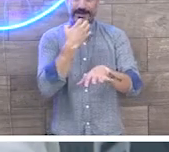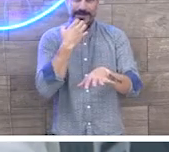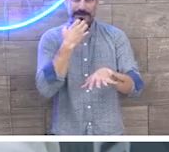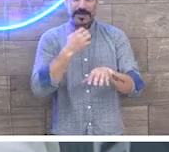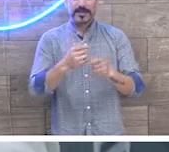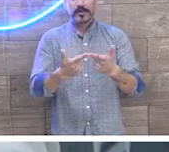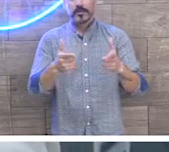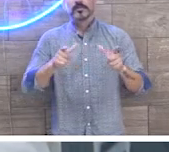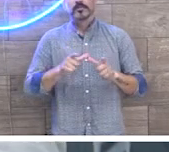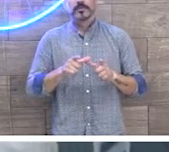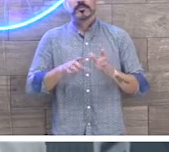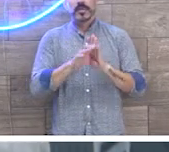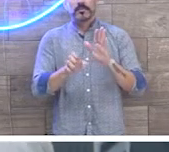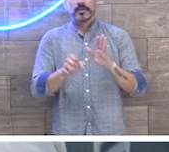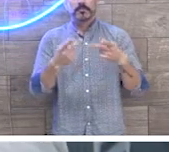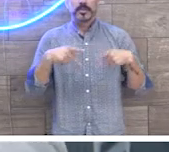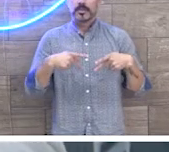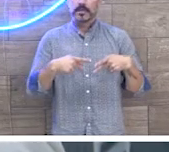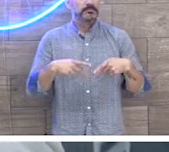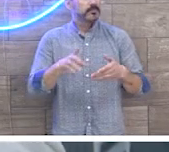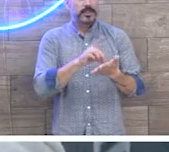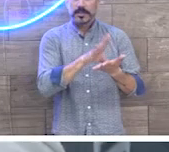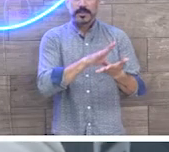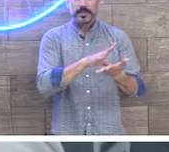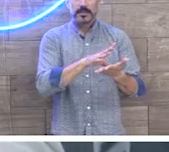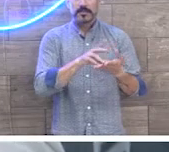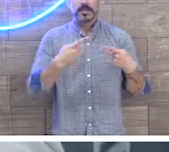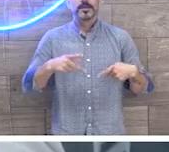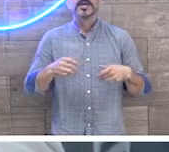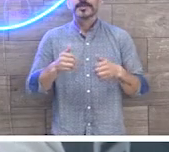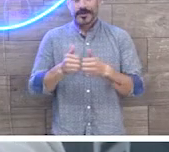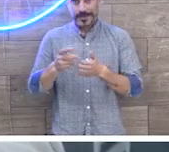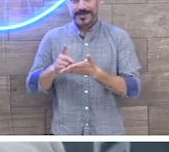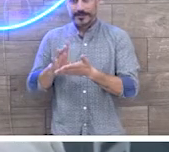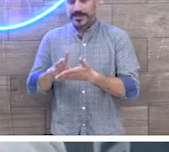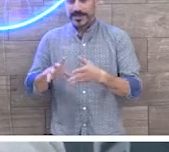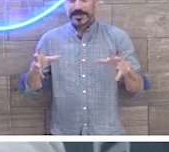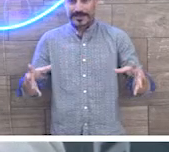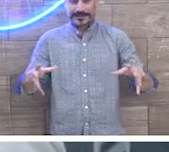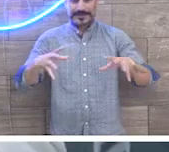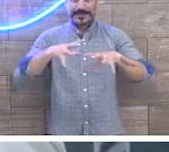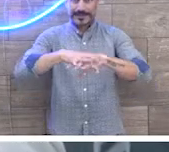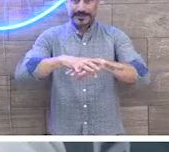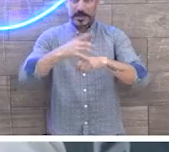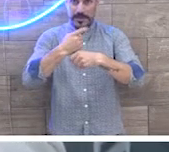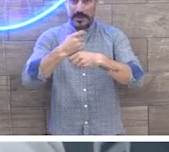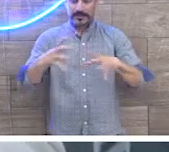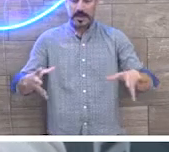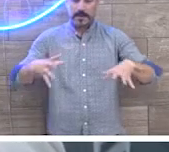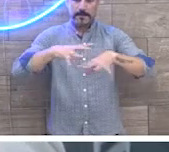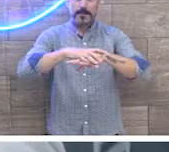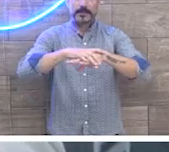con los grupos integrados, en donde atendíamos a chicos repetidores del primer año con problemas de aprendizaje